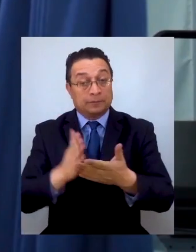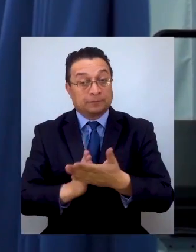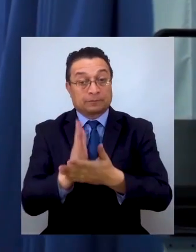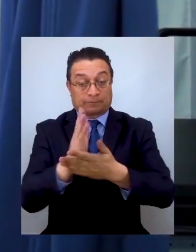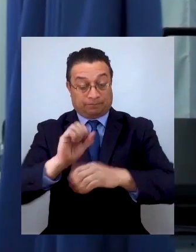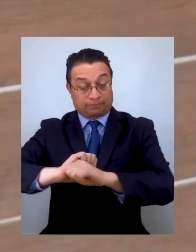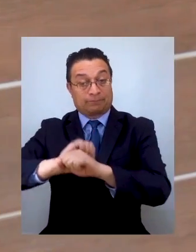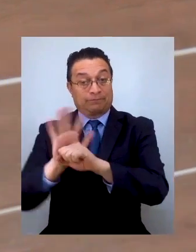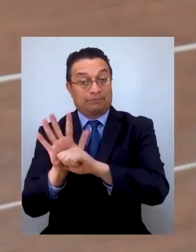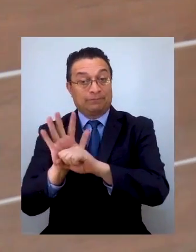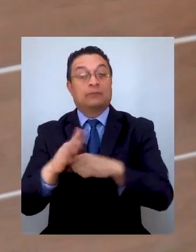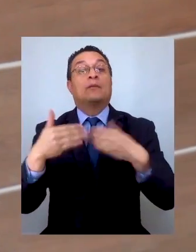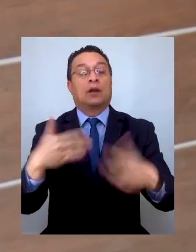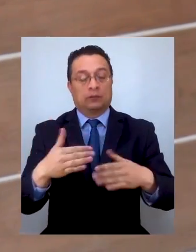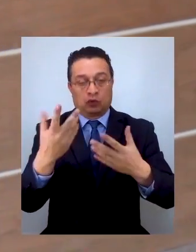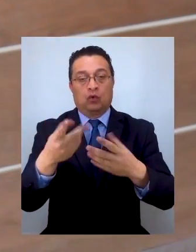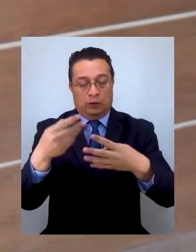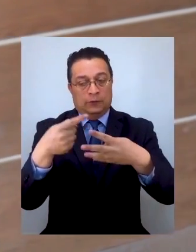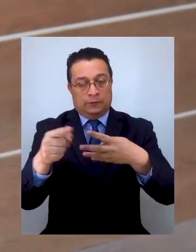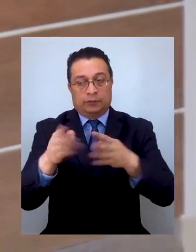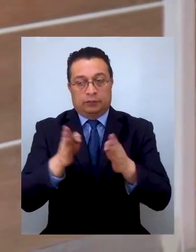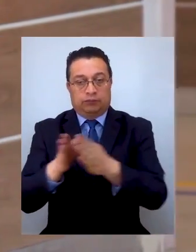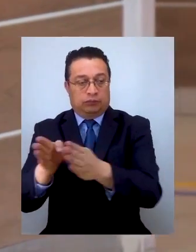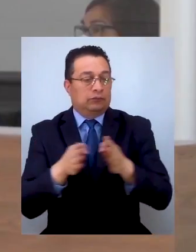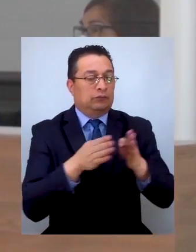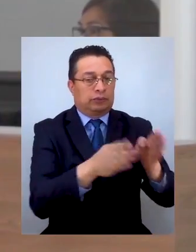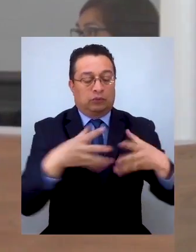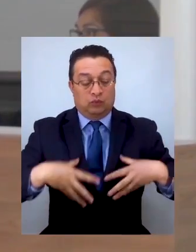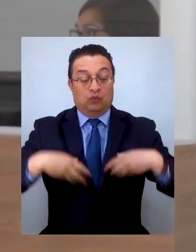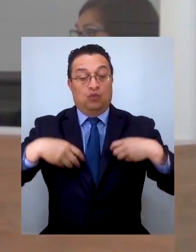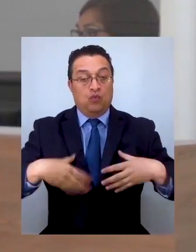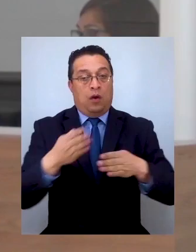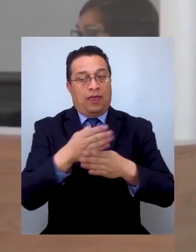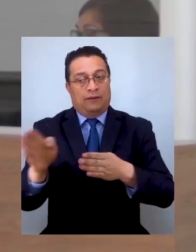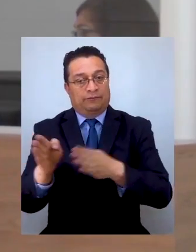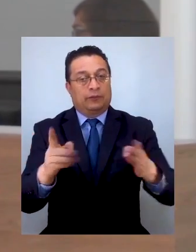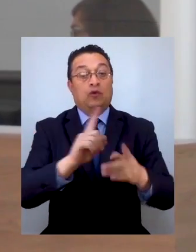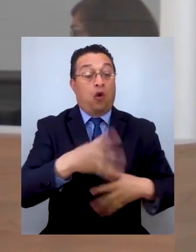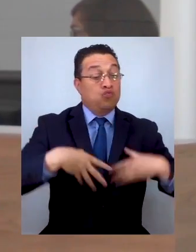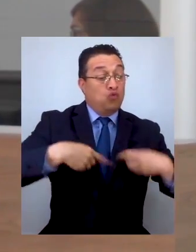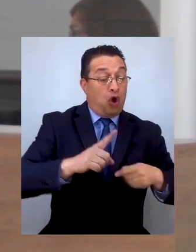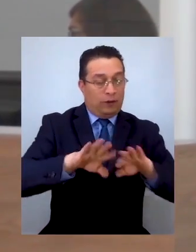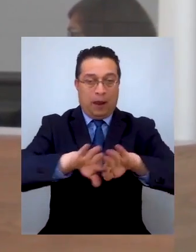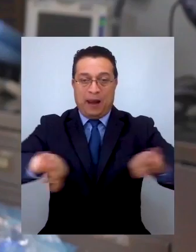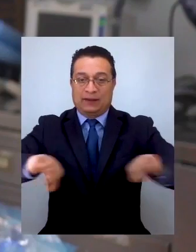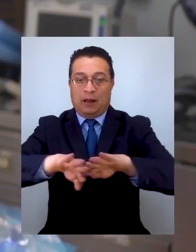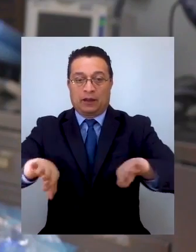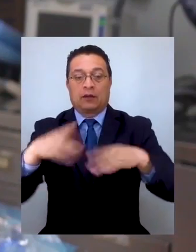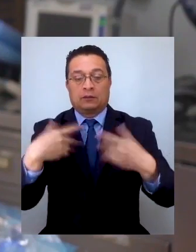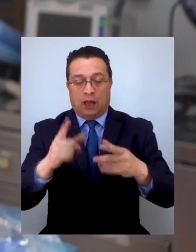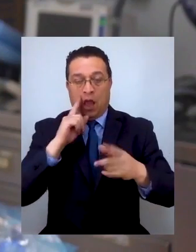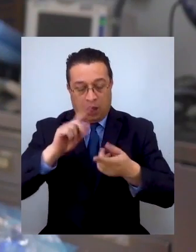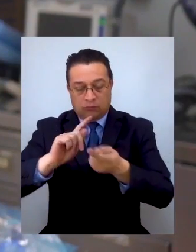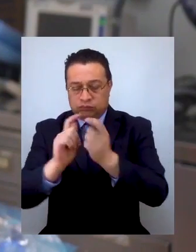Cuando comenzó la pandemia, armamos un flujo diferenciado entre pacientes con patología respiratoria y no respiratoria, además